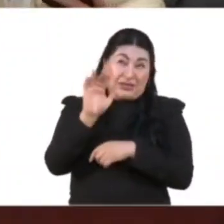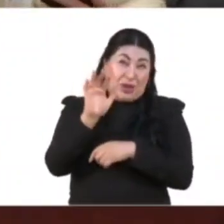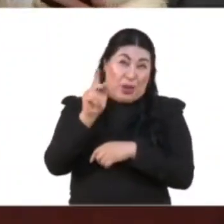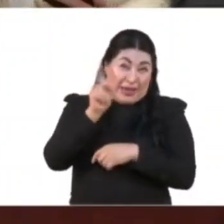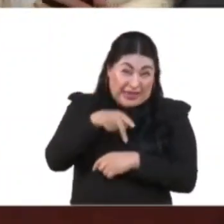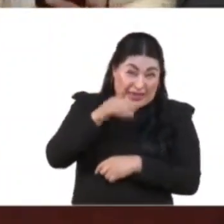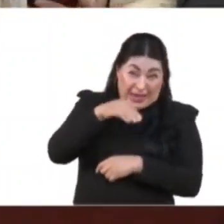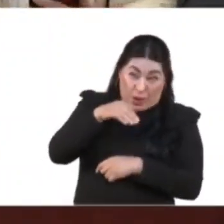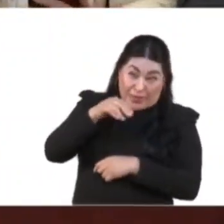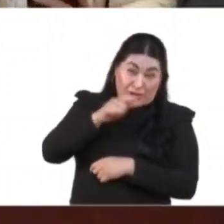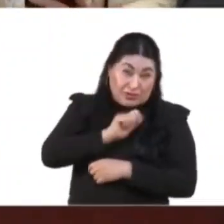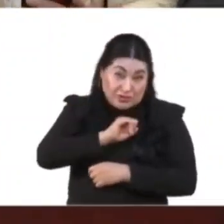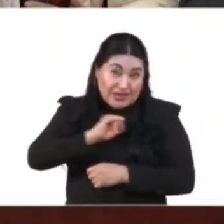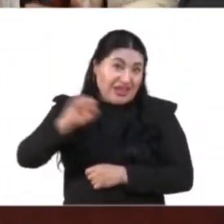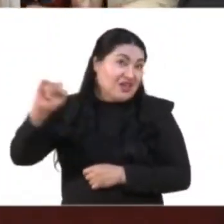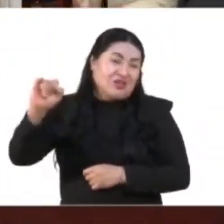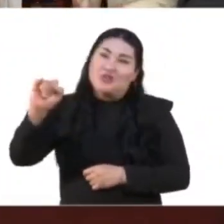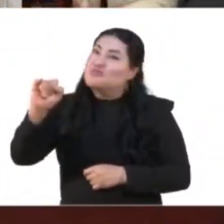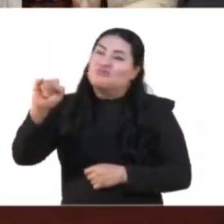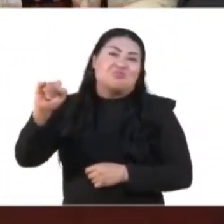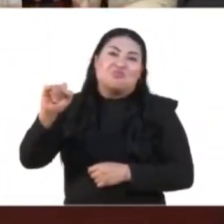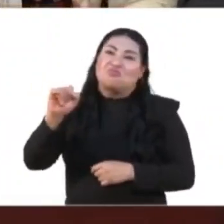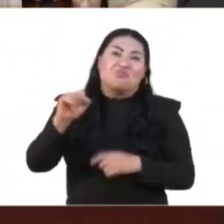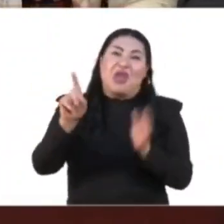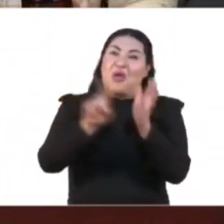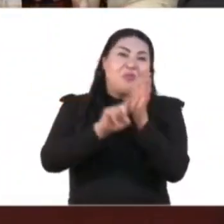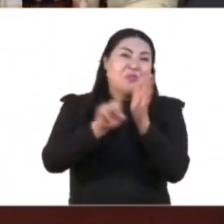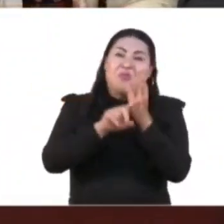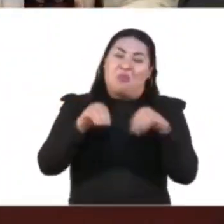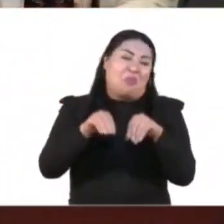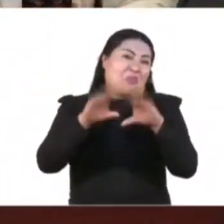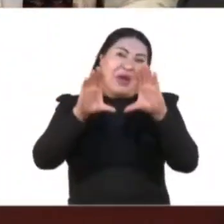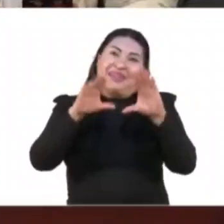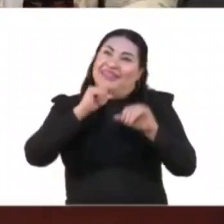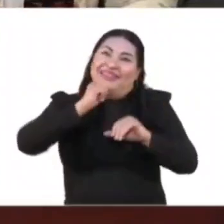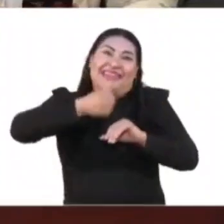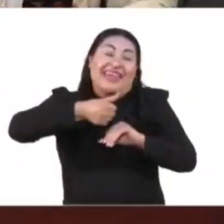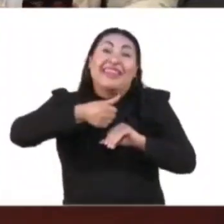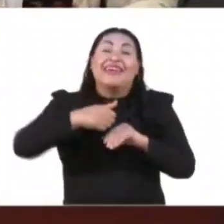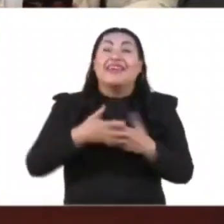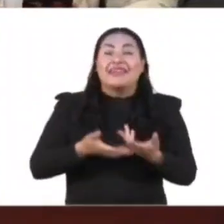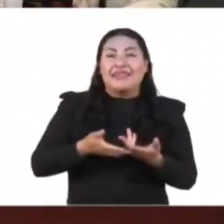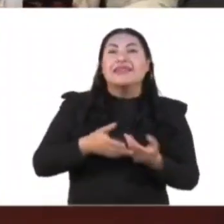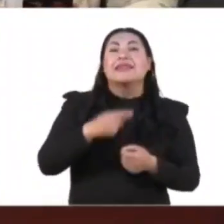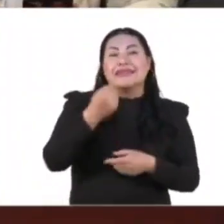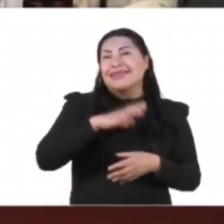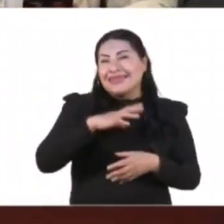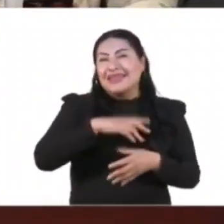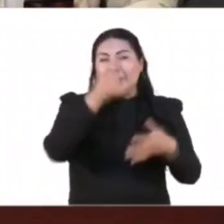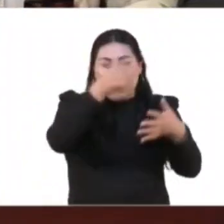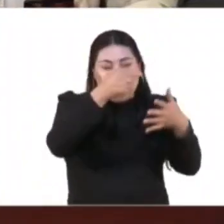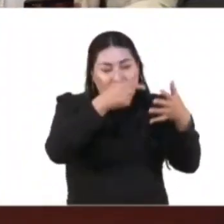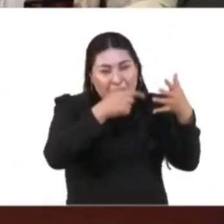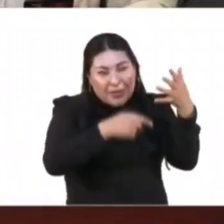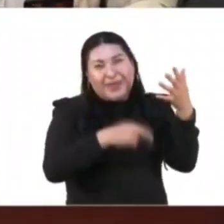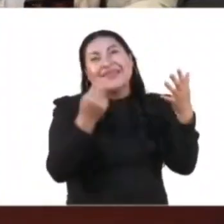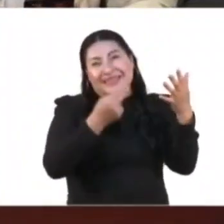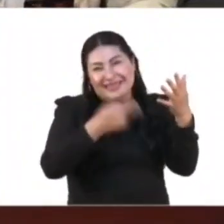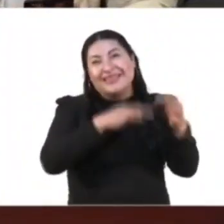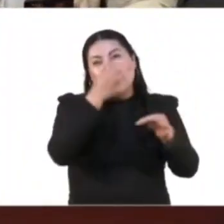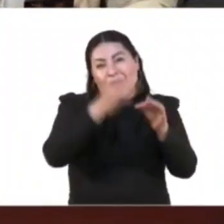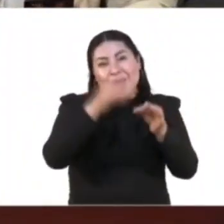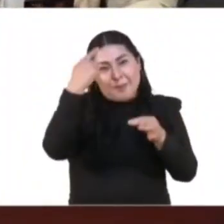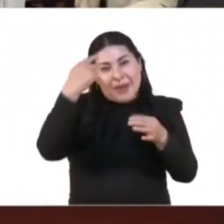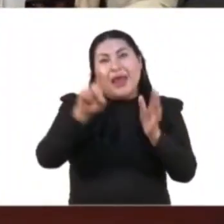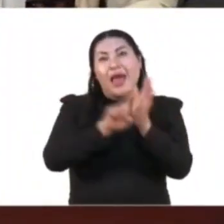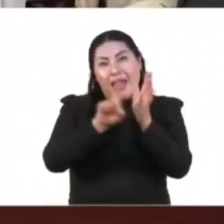kilómetros, pudiera no activarla. Entonces es justamente lo que dice Juan Manuel, hay una serie de condicionantes para que se active. Y